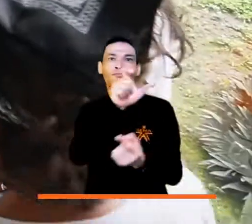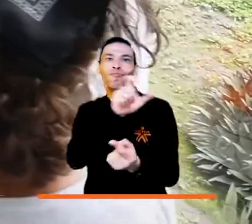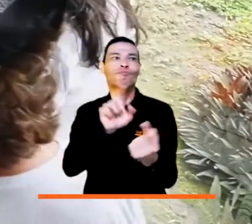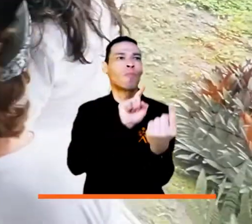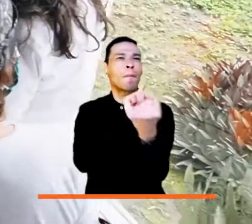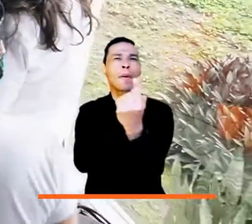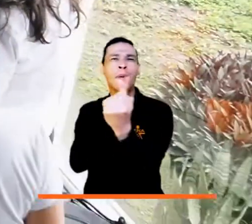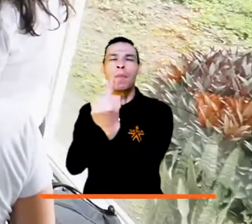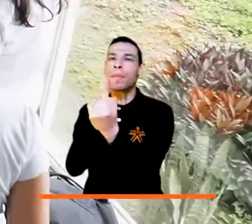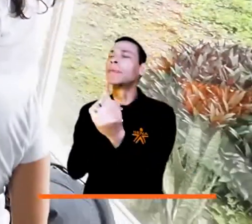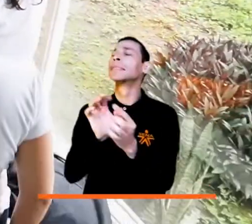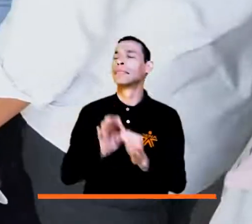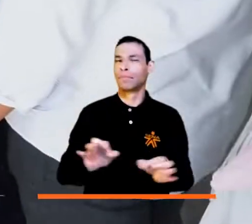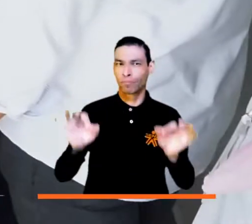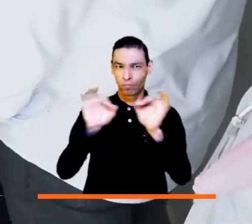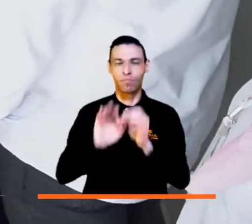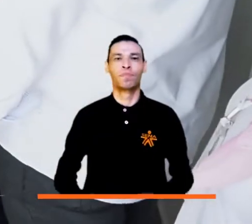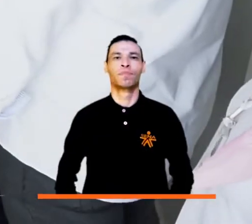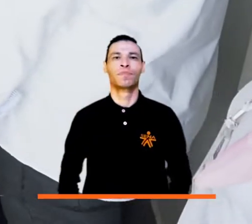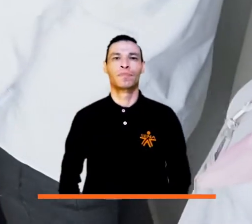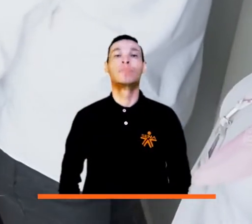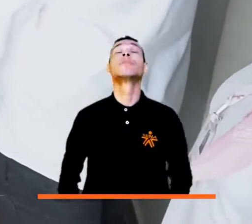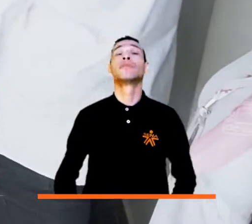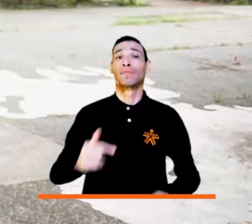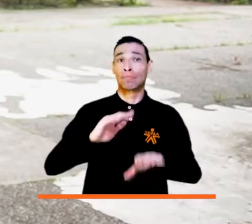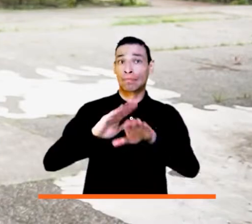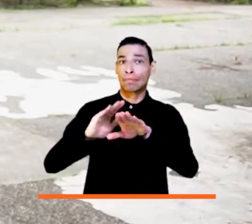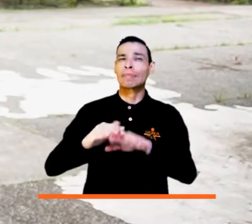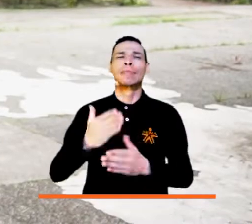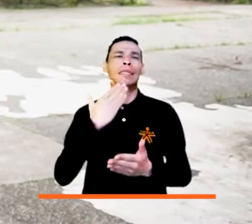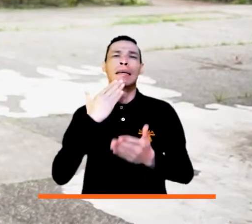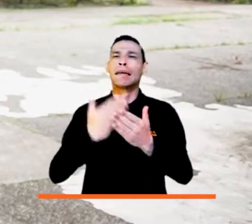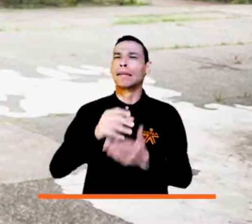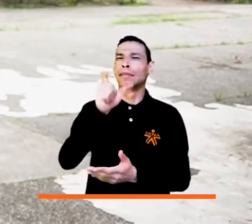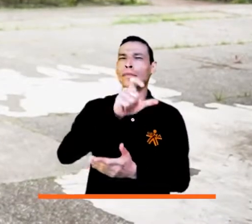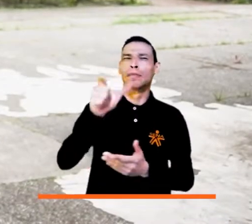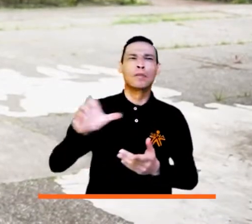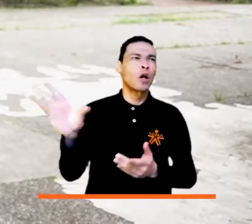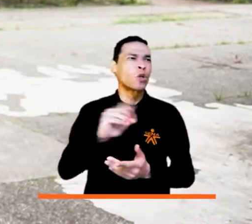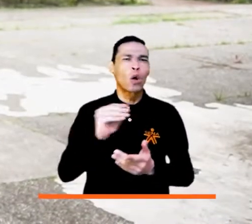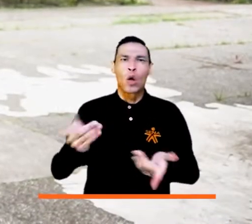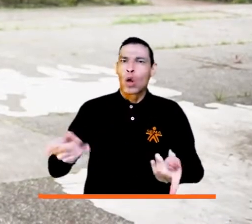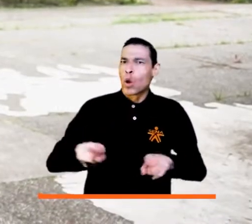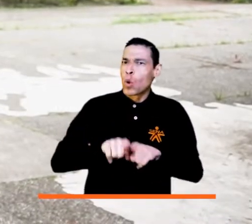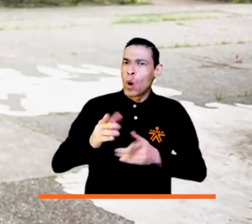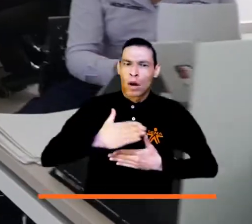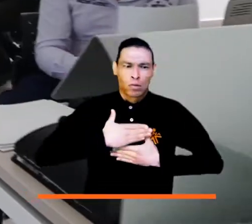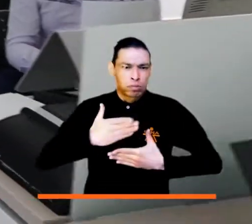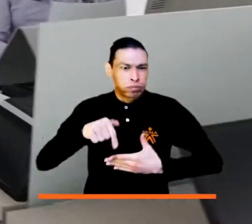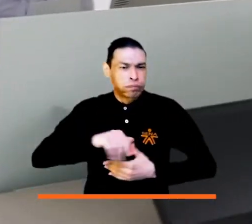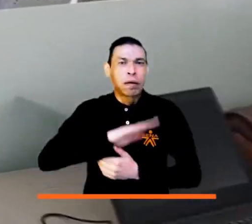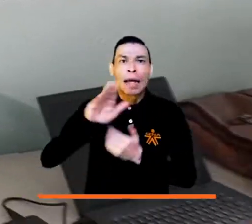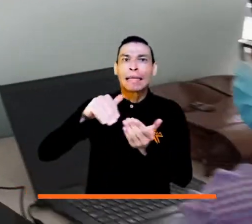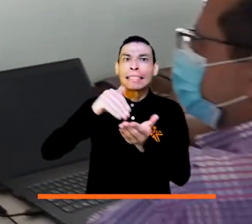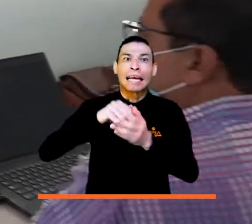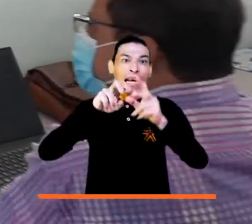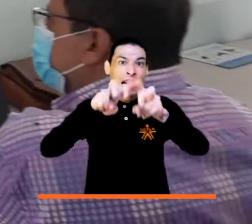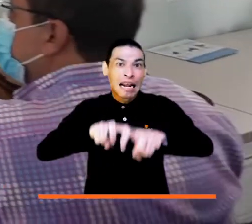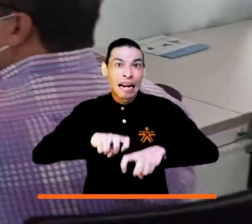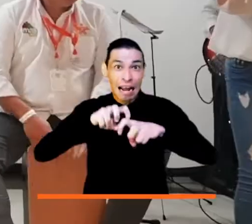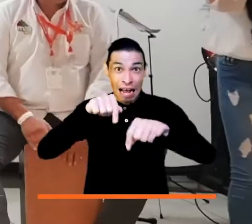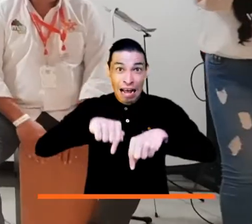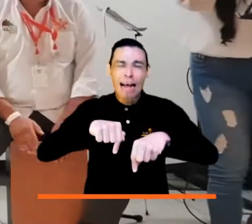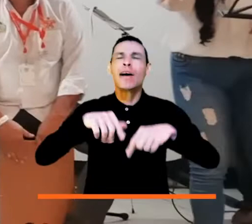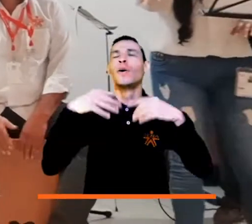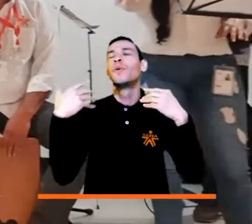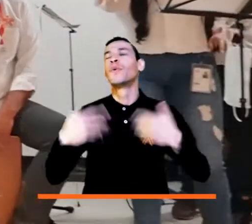encontrar con la gente fue muy importante y les digo que gracias a la calidez con la que nos recibió este Centro